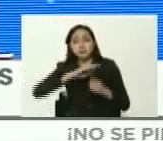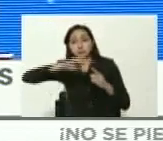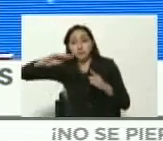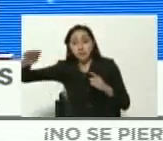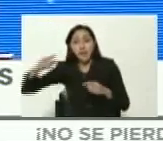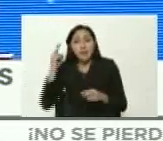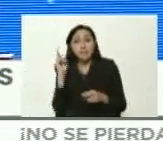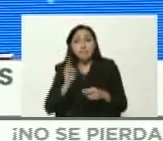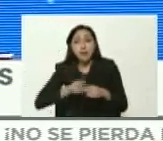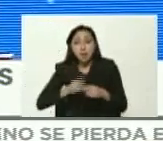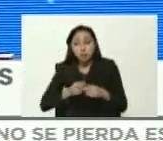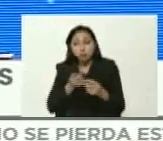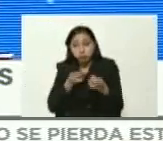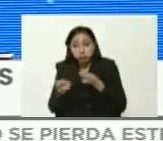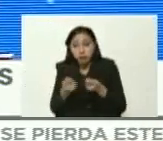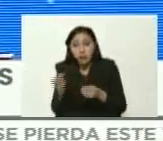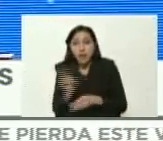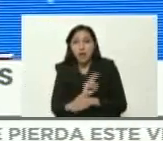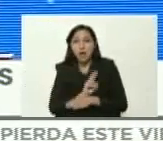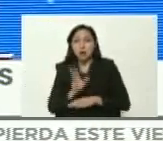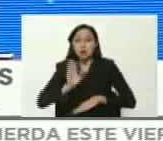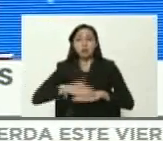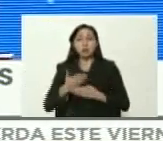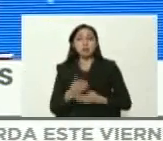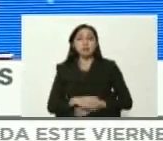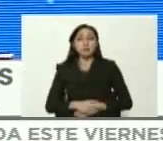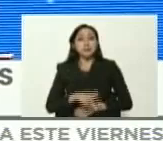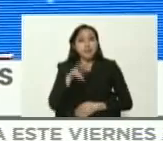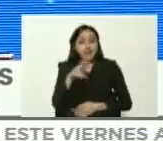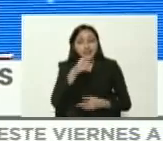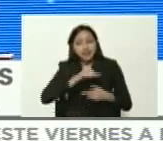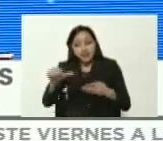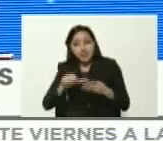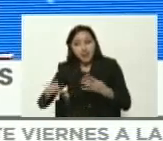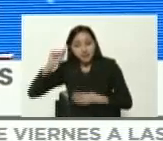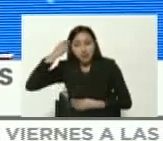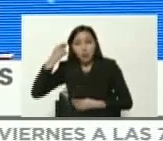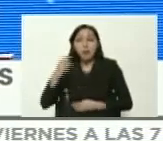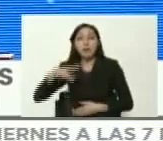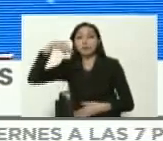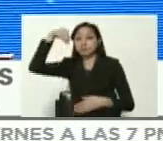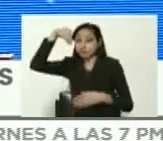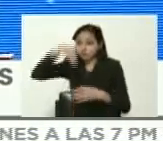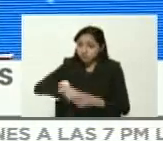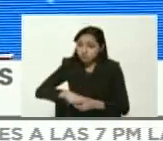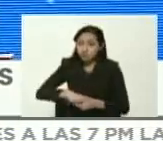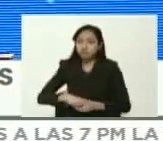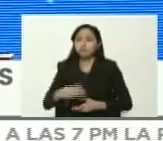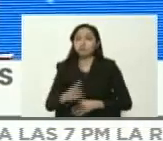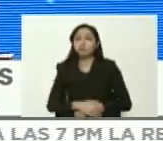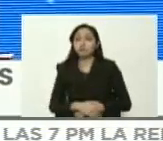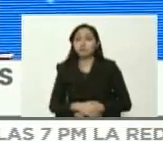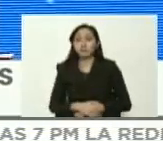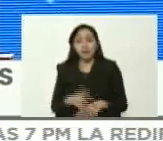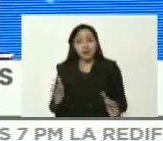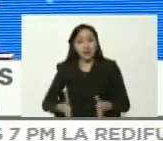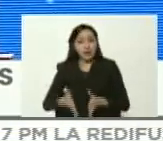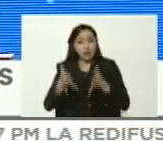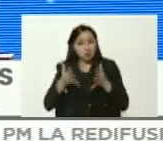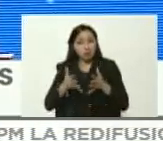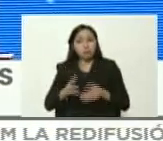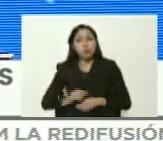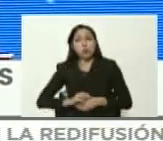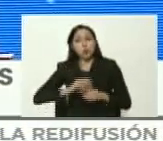Le caímos rápido porque nos metimos 3 semanas de cuarentena radical y logramos forzar la